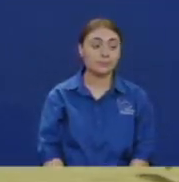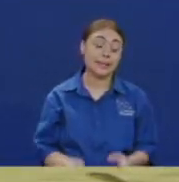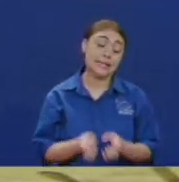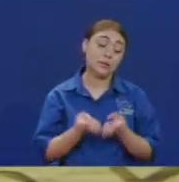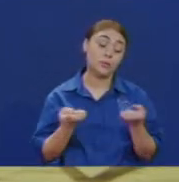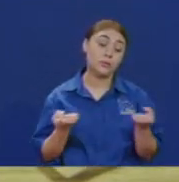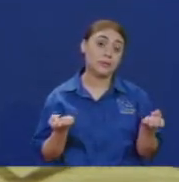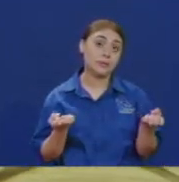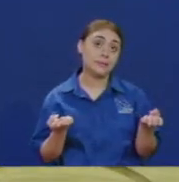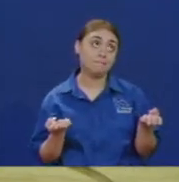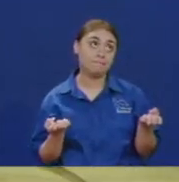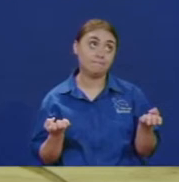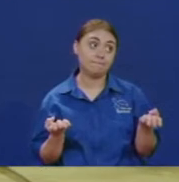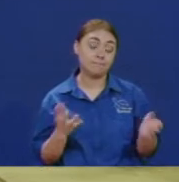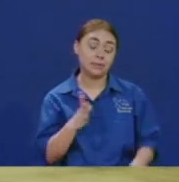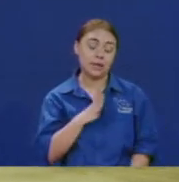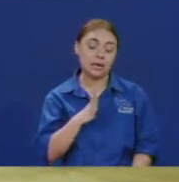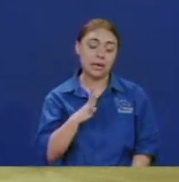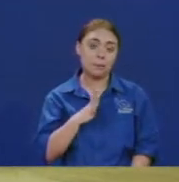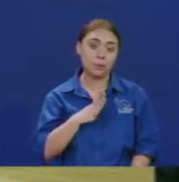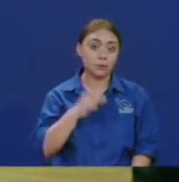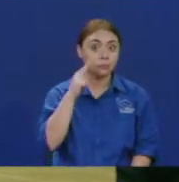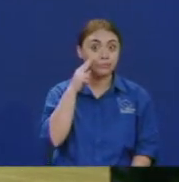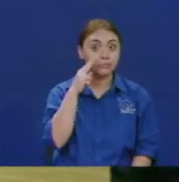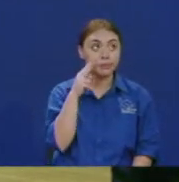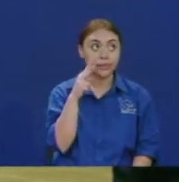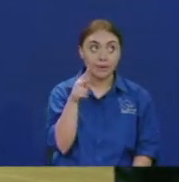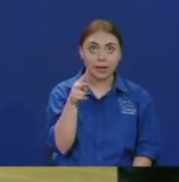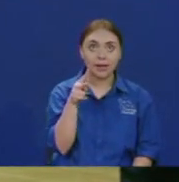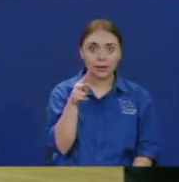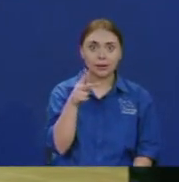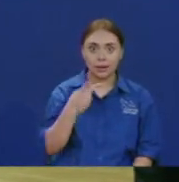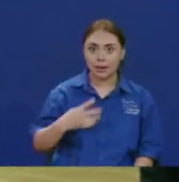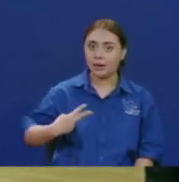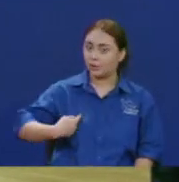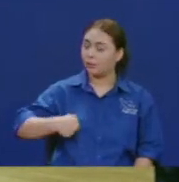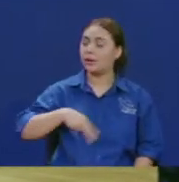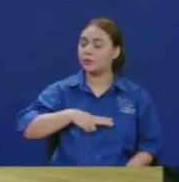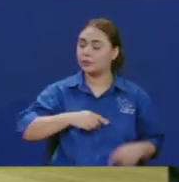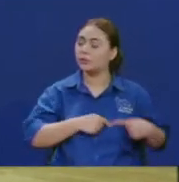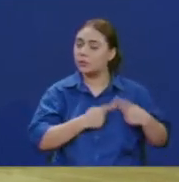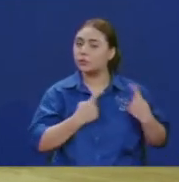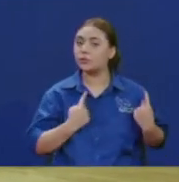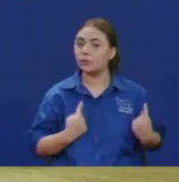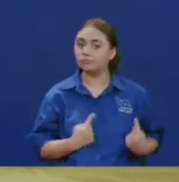Entonces, tenemos nosotros que ver que de nuestro corazón,